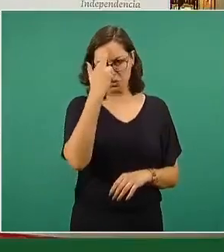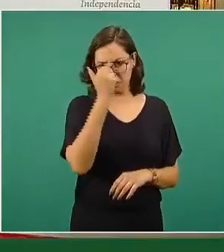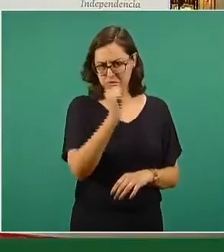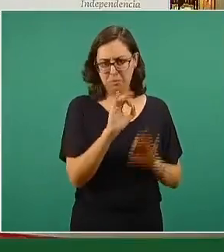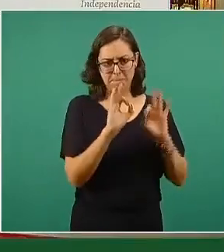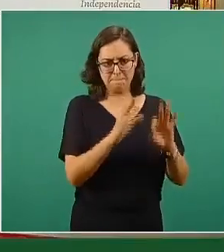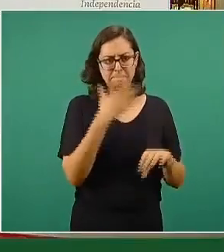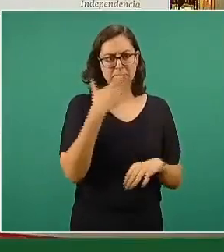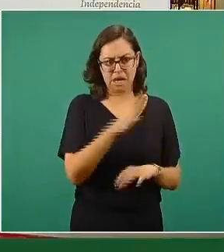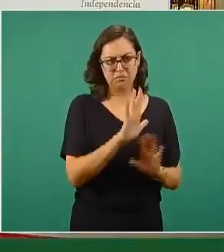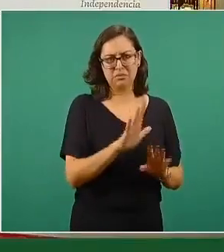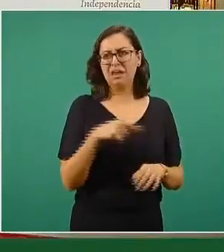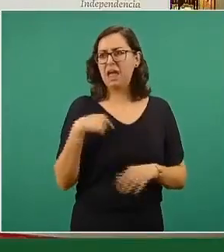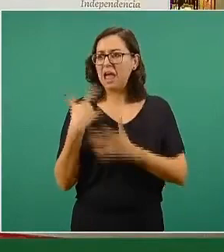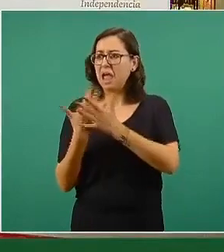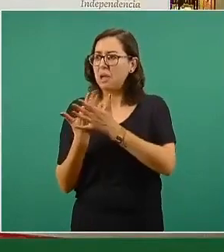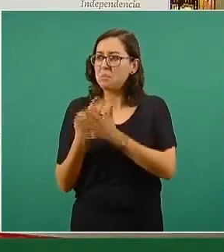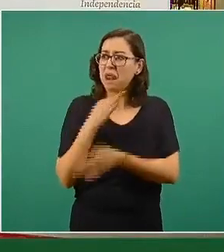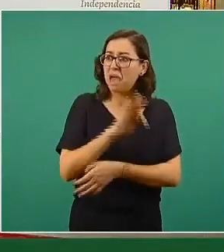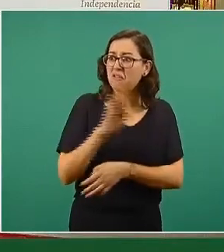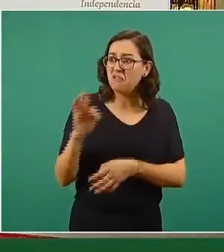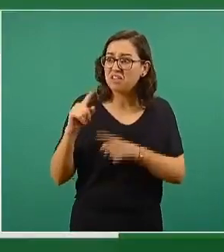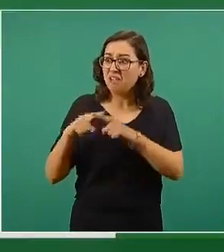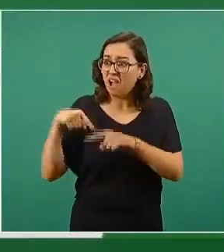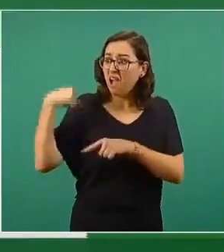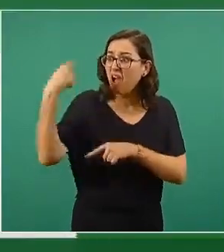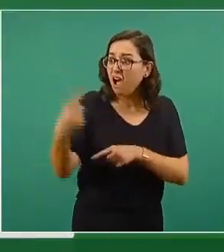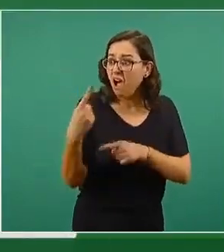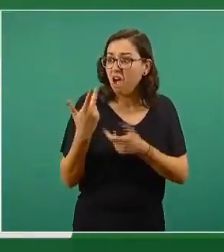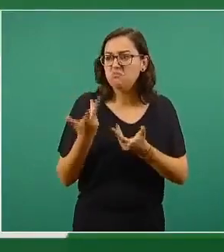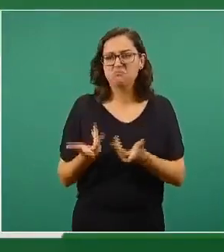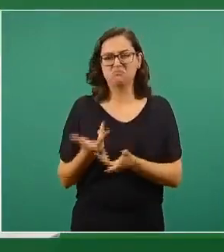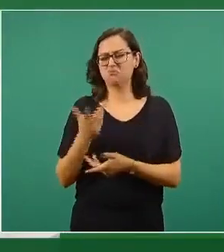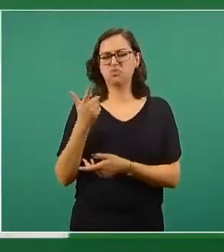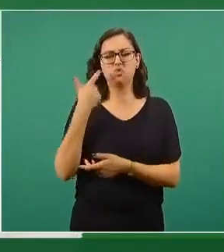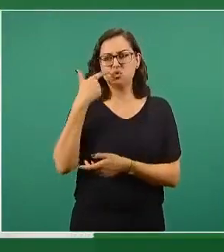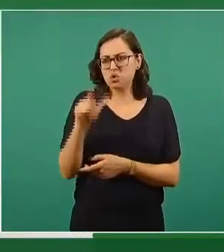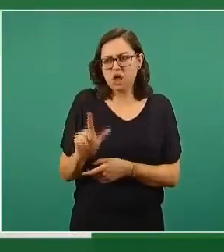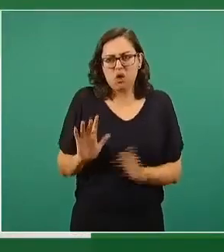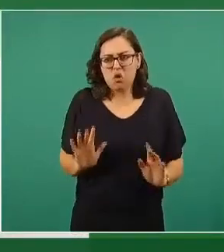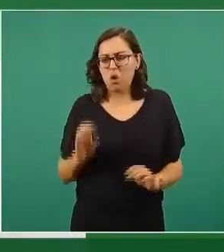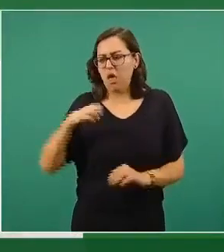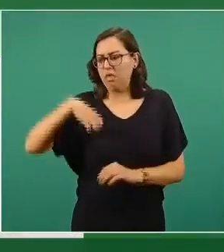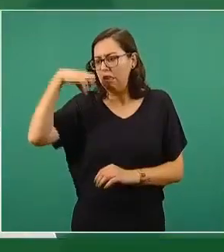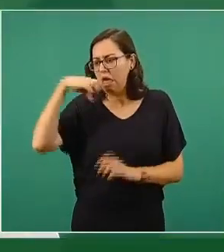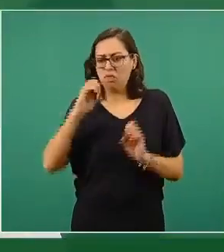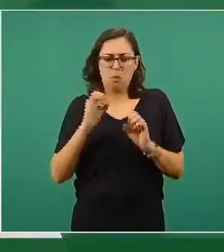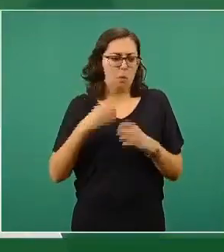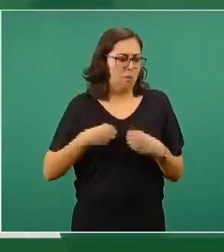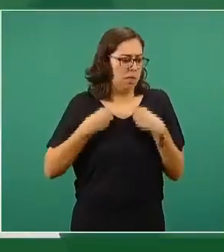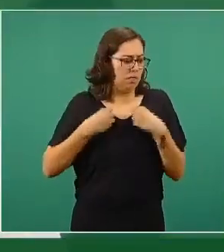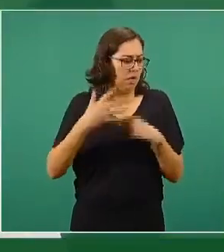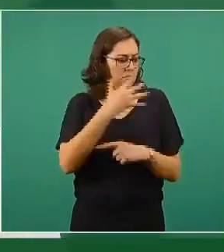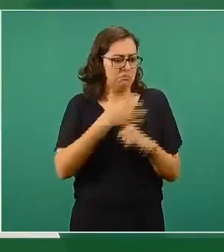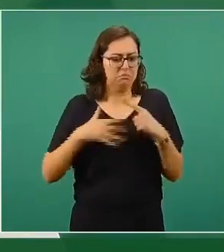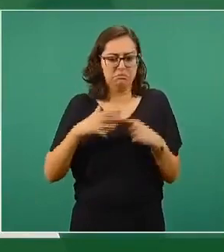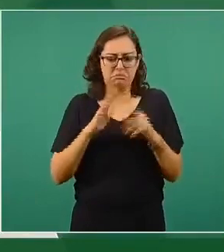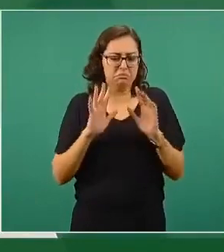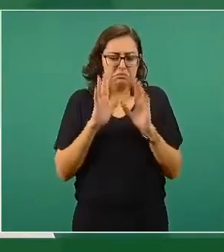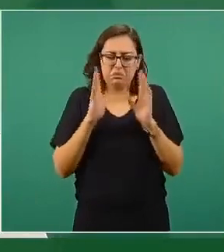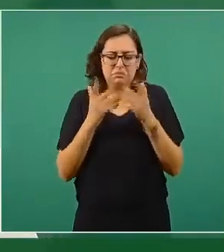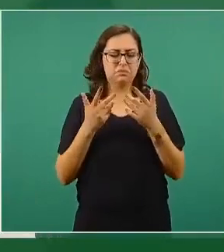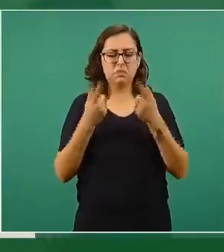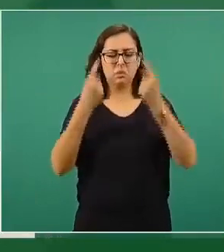legítima, no quieren esperar al momento en que les toque, por la edad o por las condiciones que están definidas para el